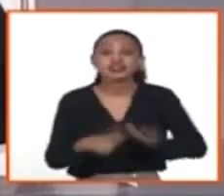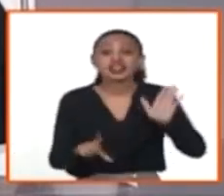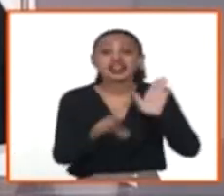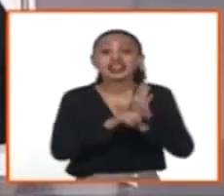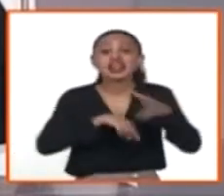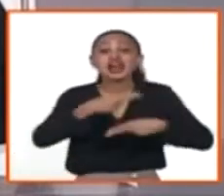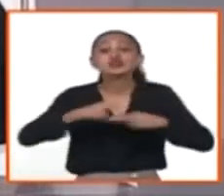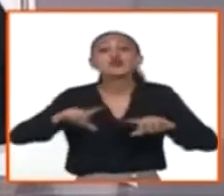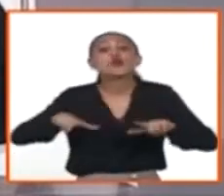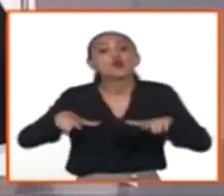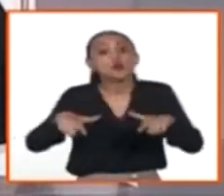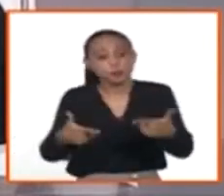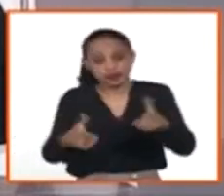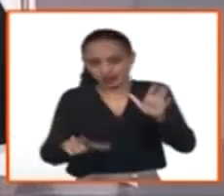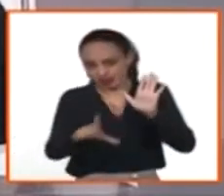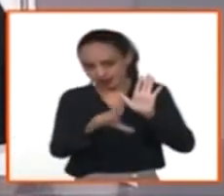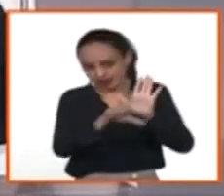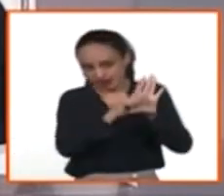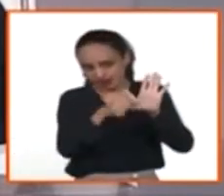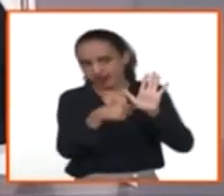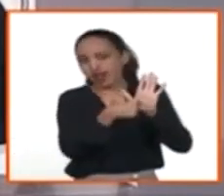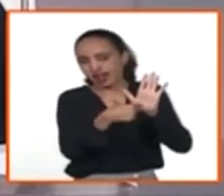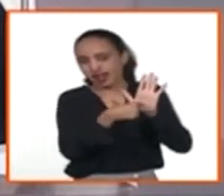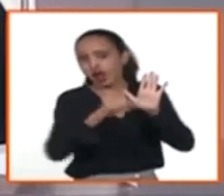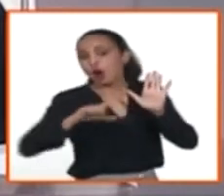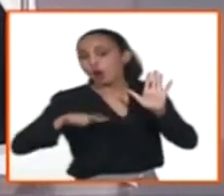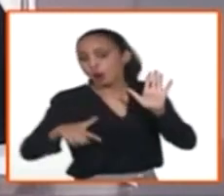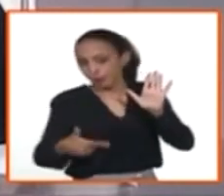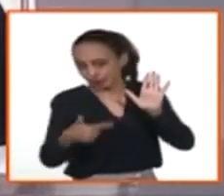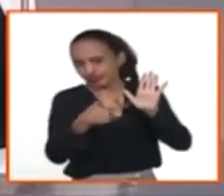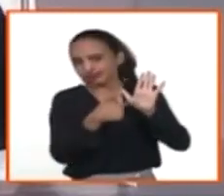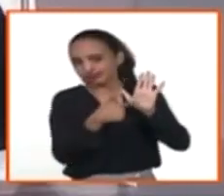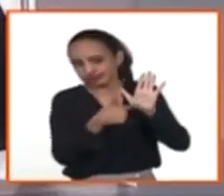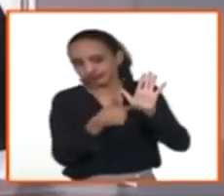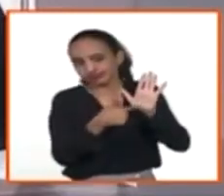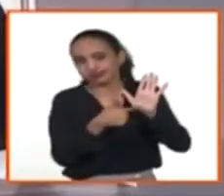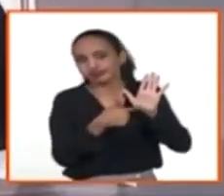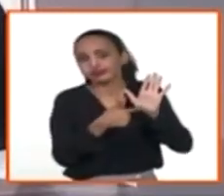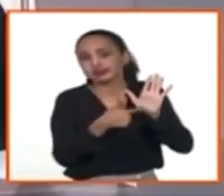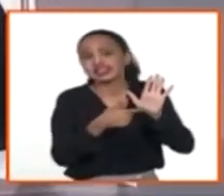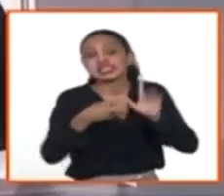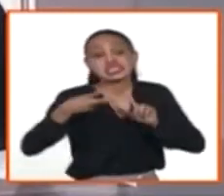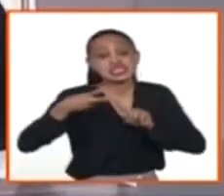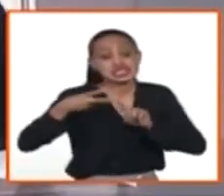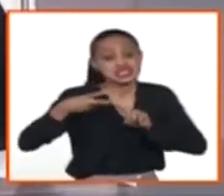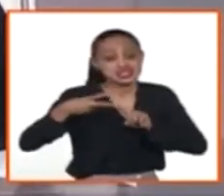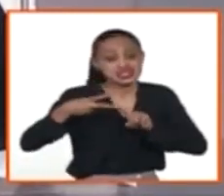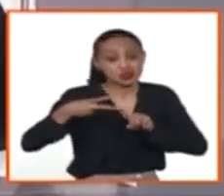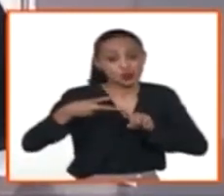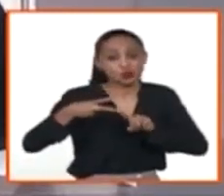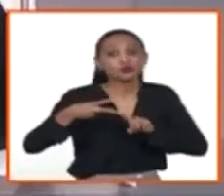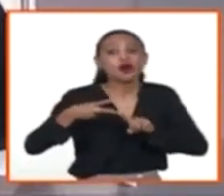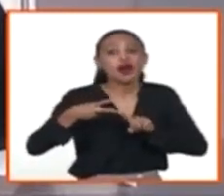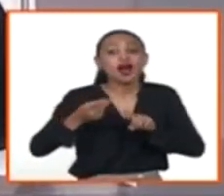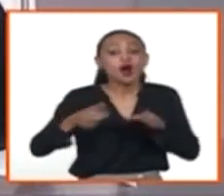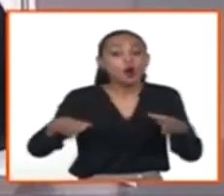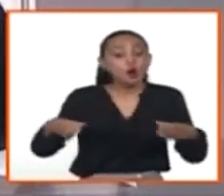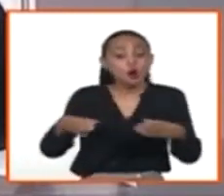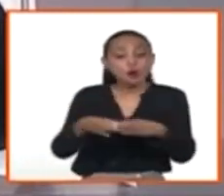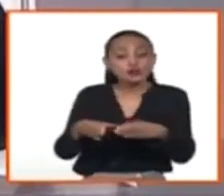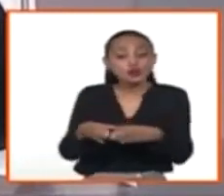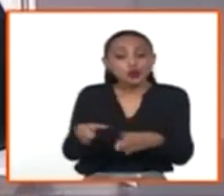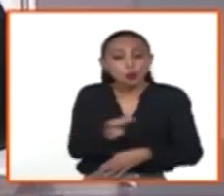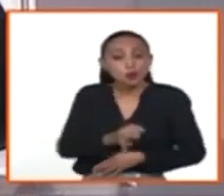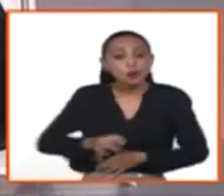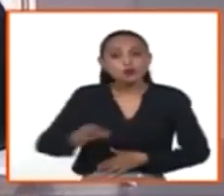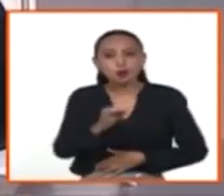de estas normas, que son normas correctas, atinadas, y además apertura a este rol que tienen las comisiones municipales para poder